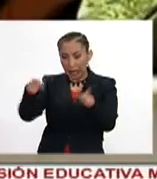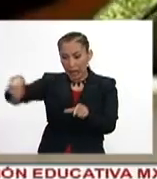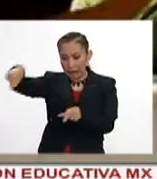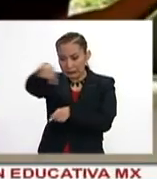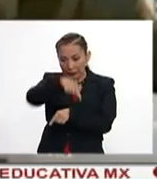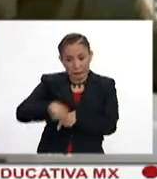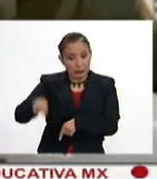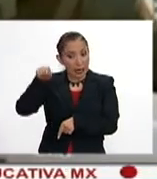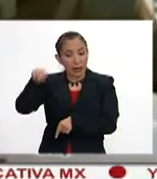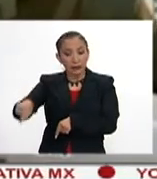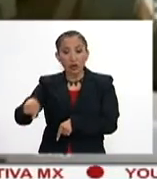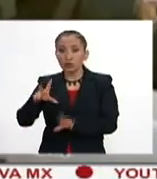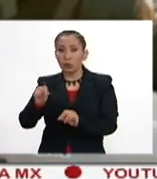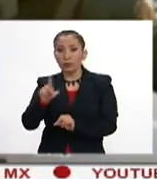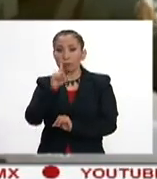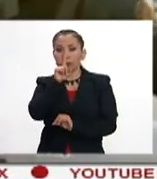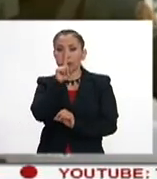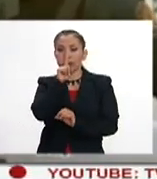que no